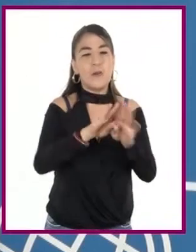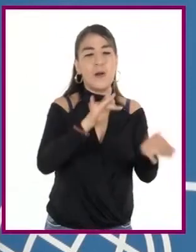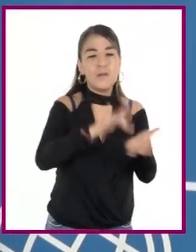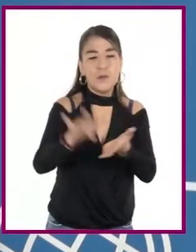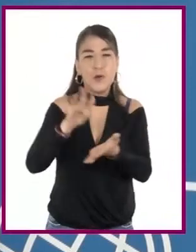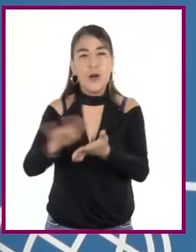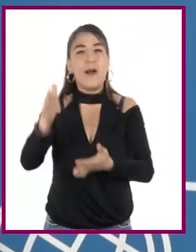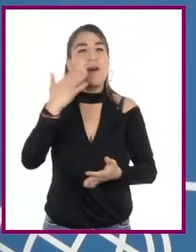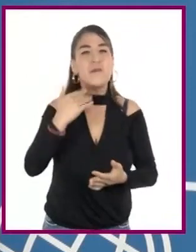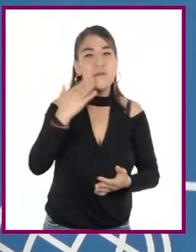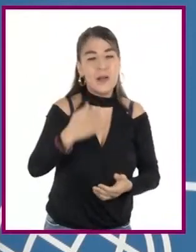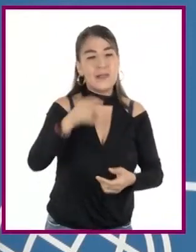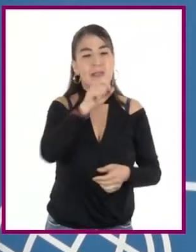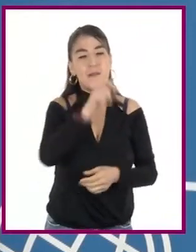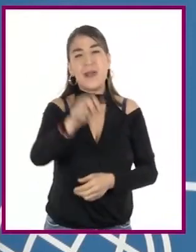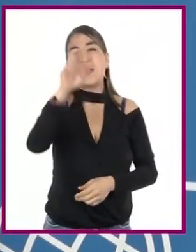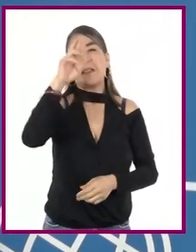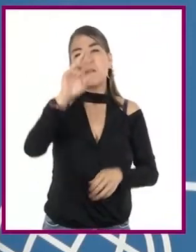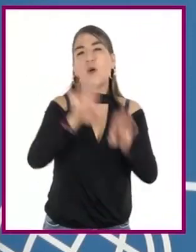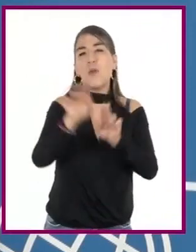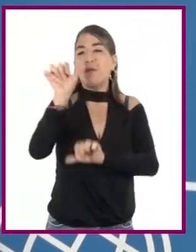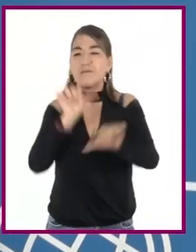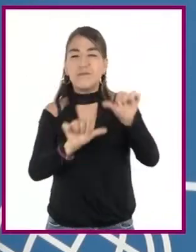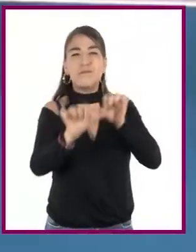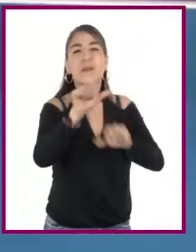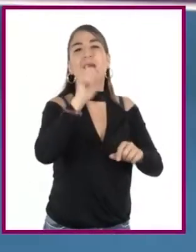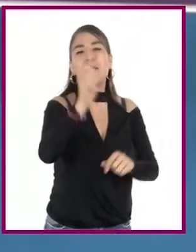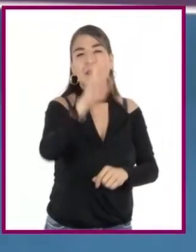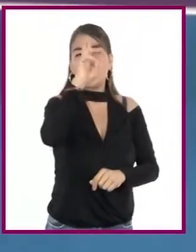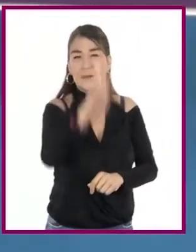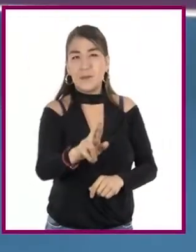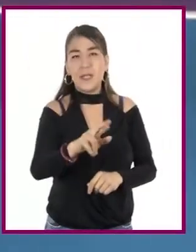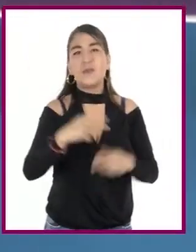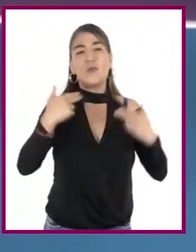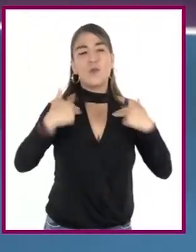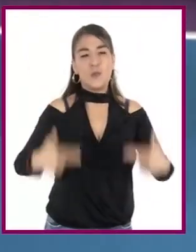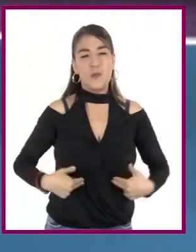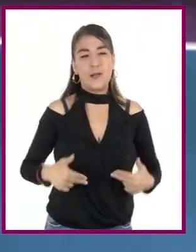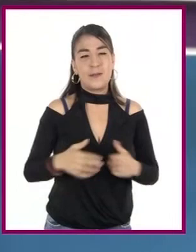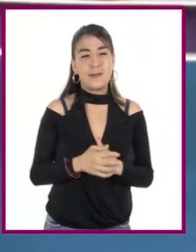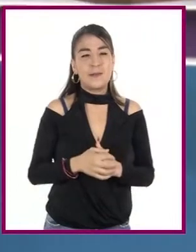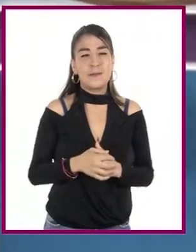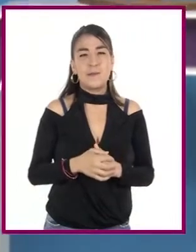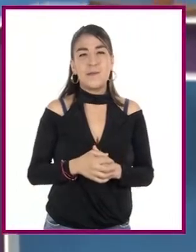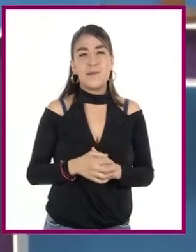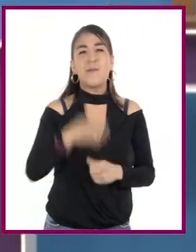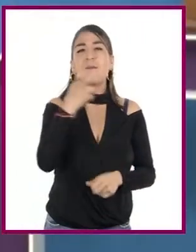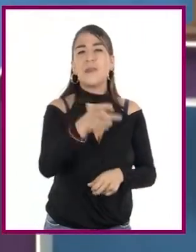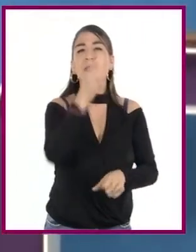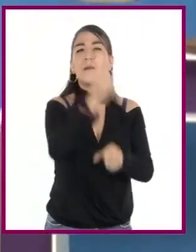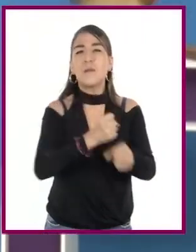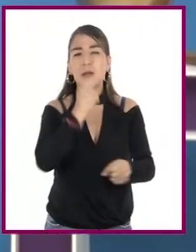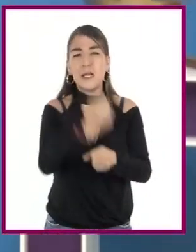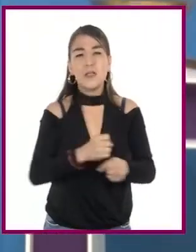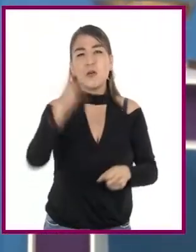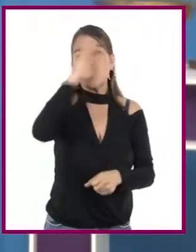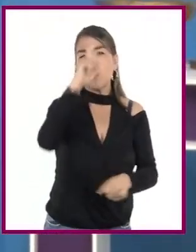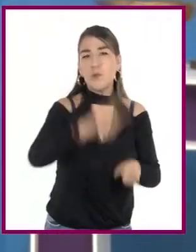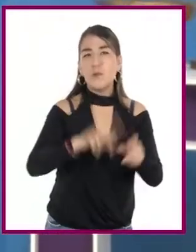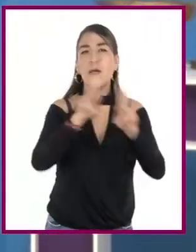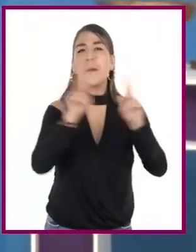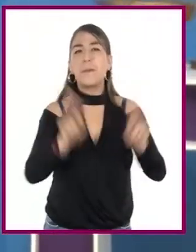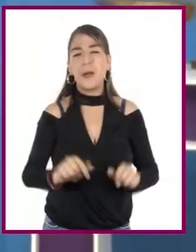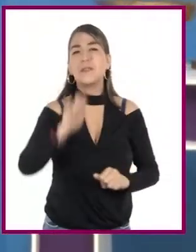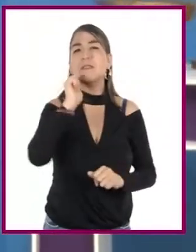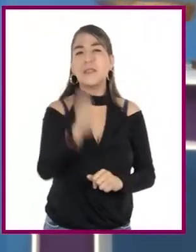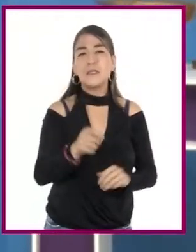la empatía y el respeto a la dignidad humana. En la práctica, la cultura de paz